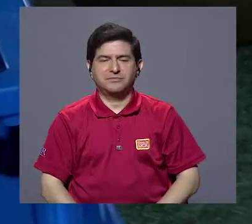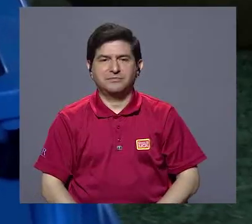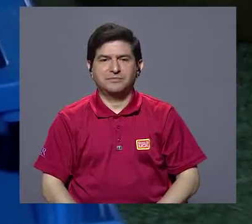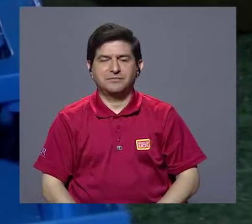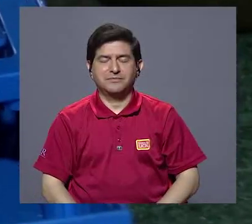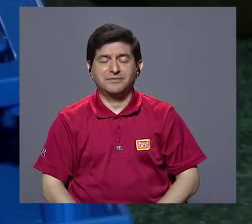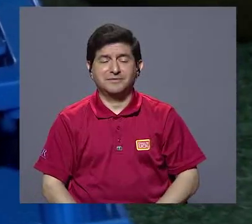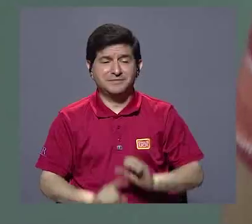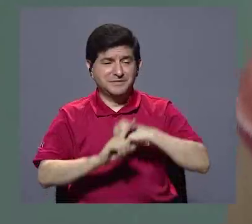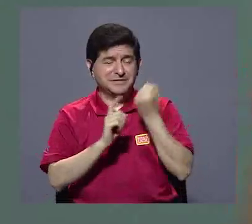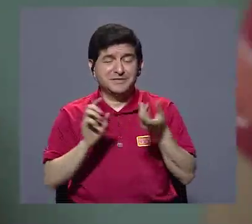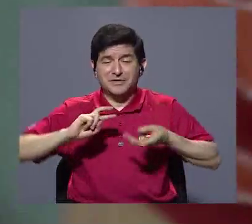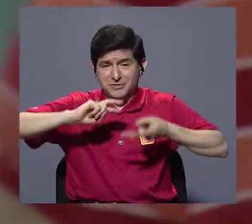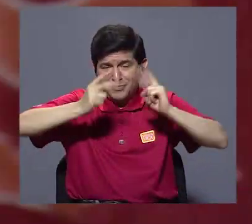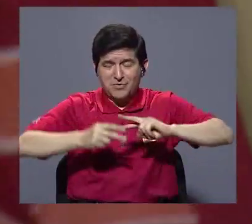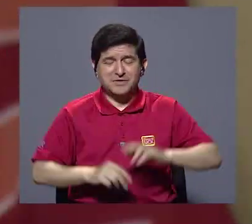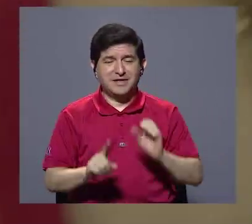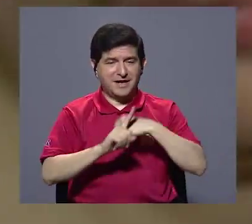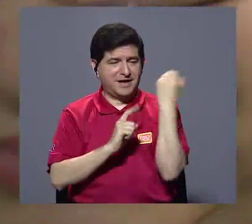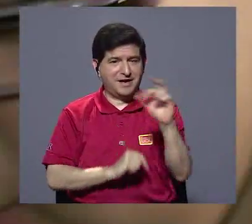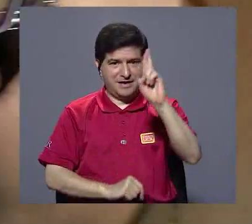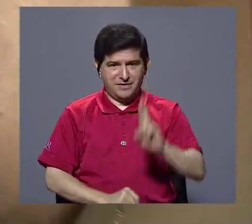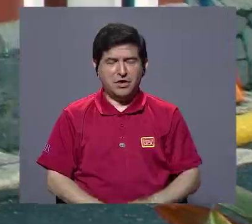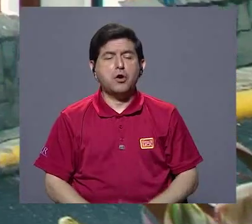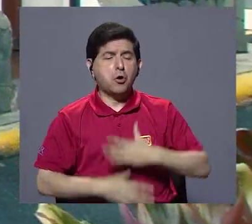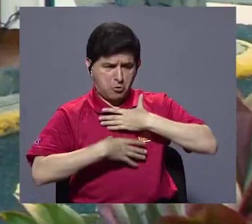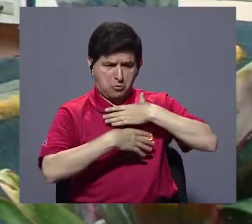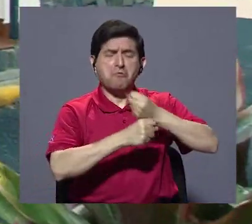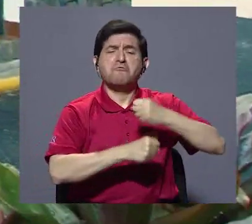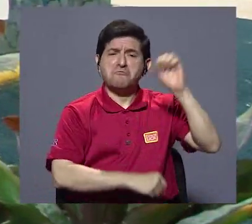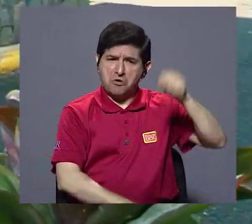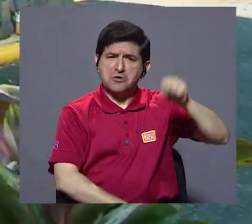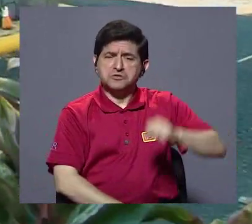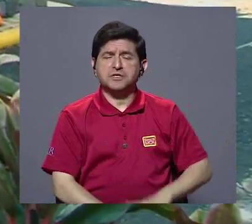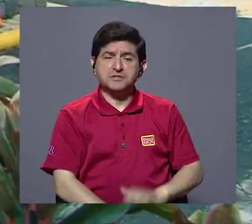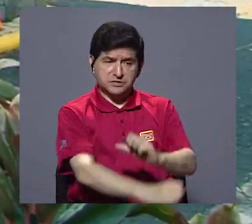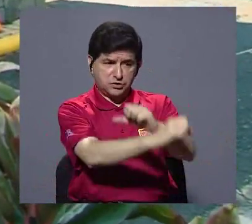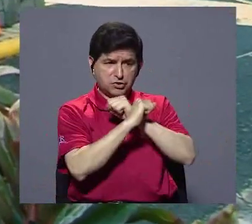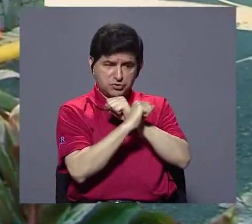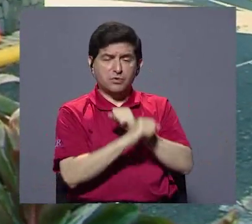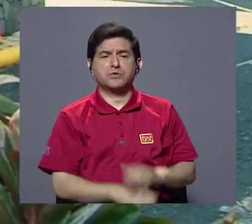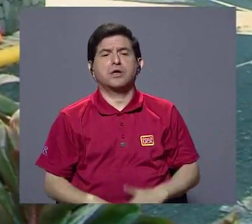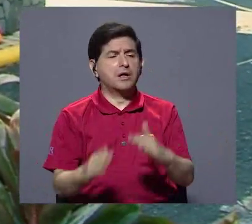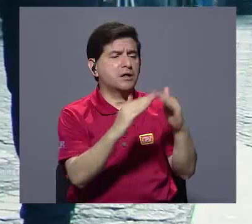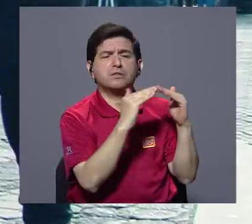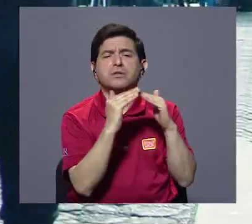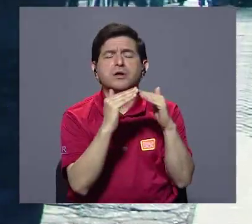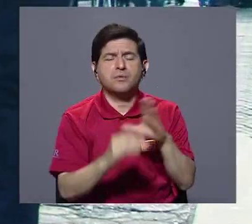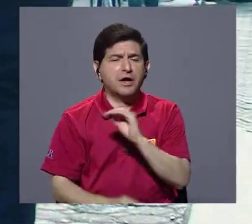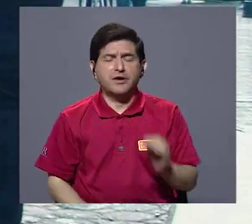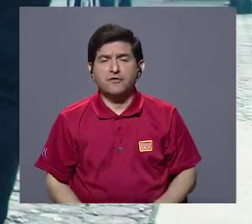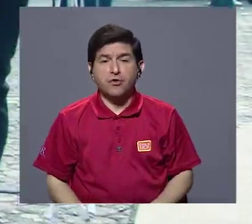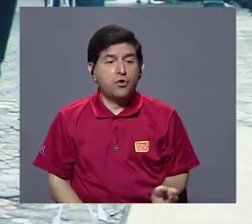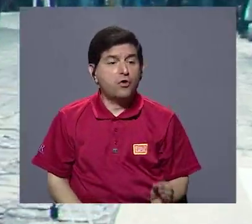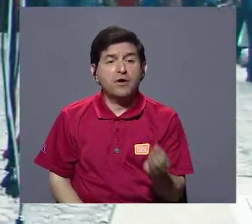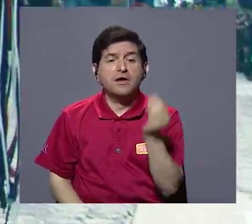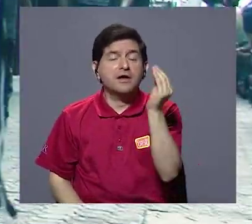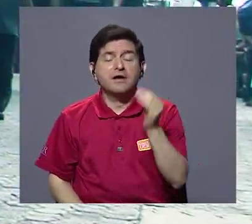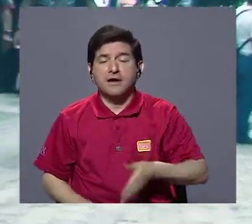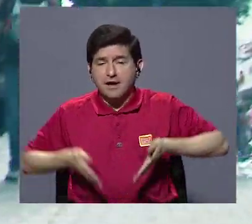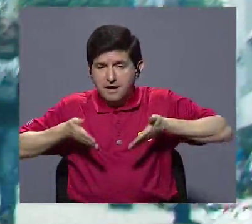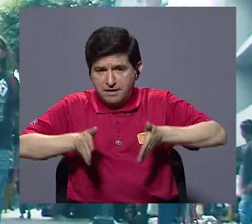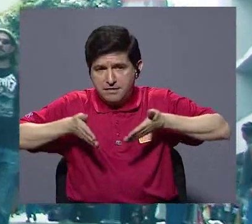gran ironía de la sociedad costarricense es que le confiamos la seguridad de nuestros barrios y la crianza de nuestros